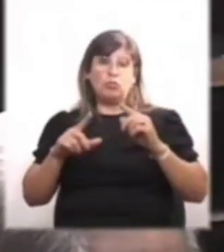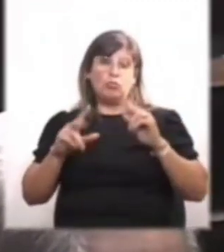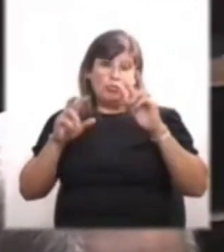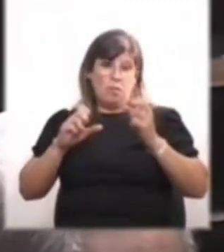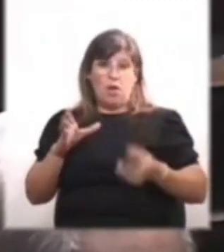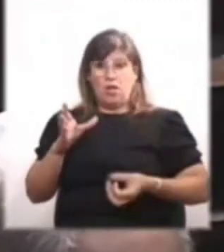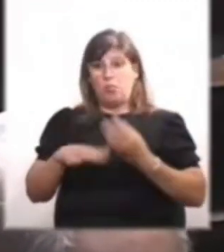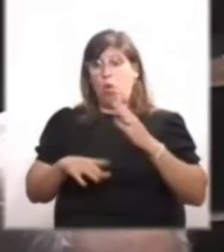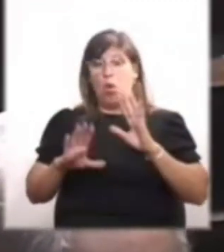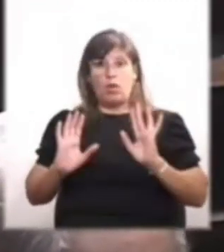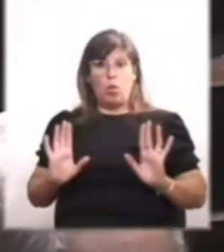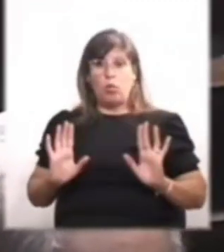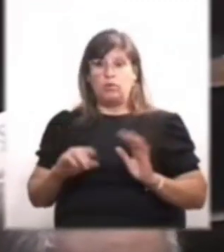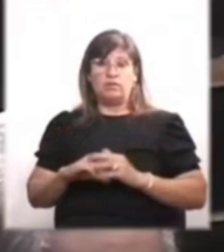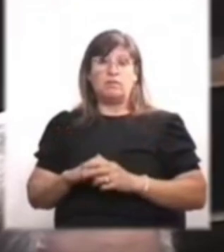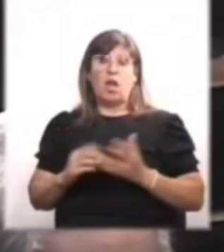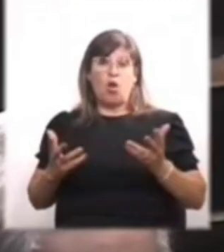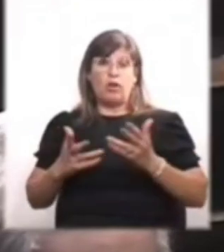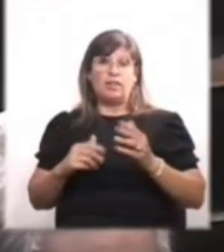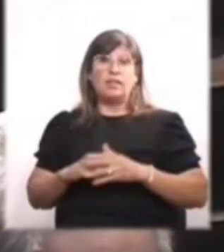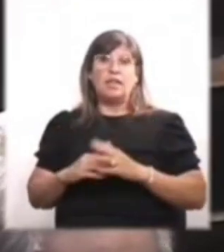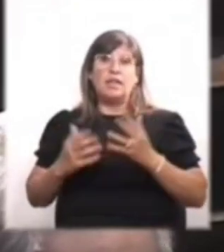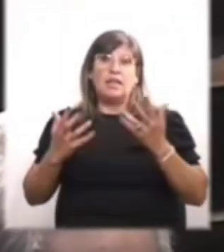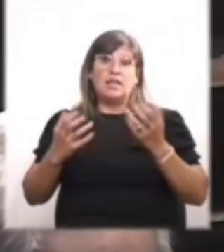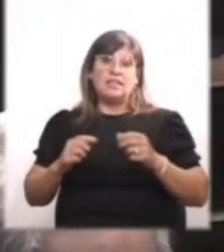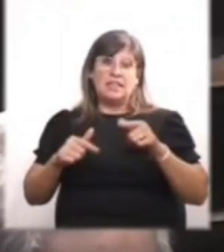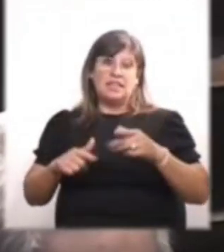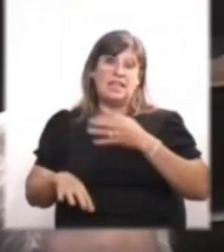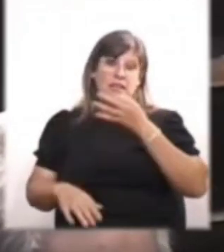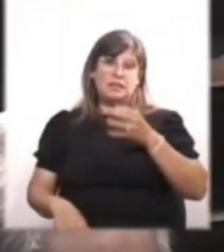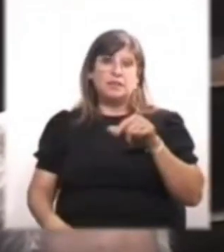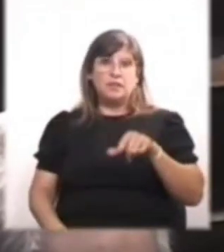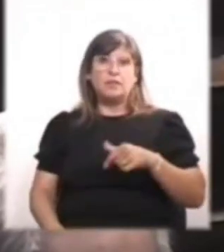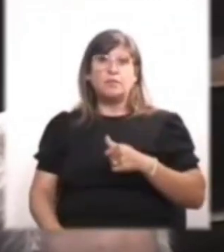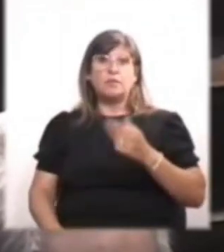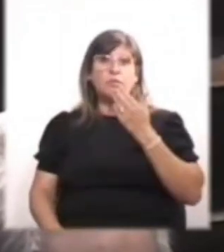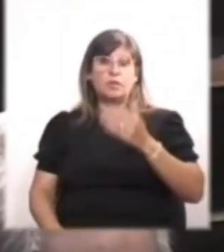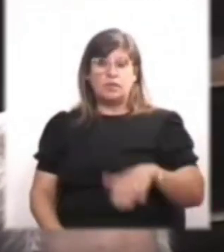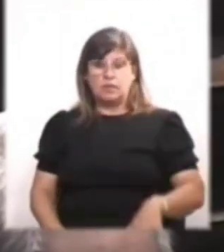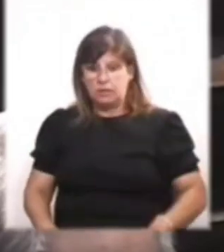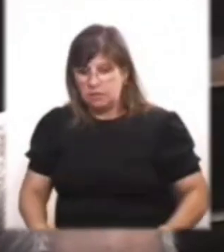congresos por todos lados. Así que eso quería expresar, señor presidente, y muchas gracias.